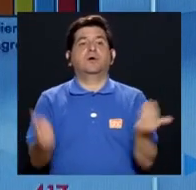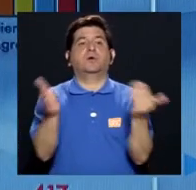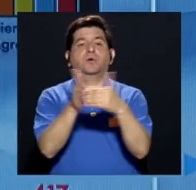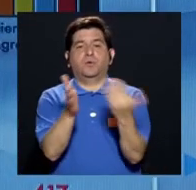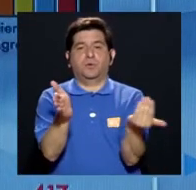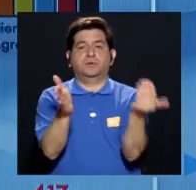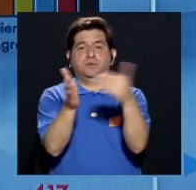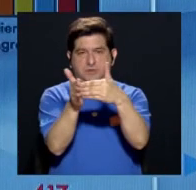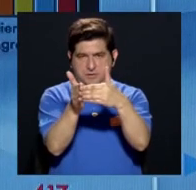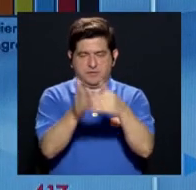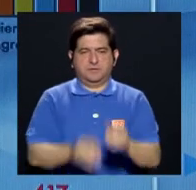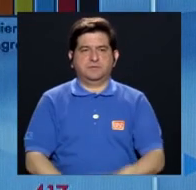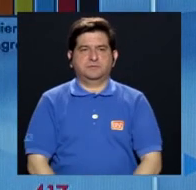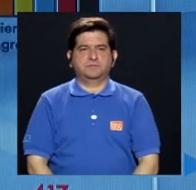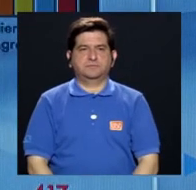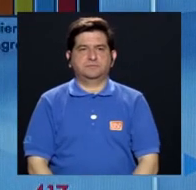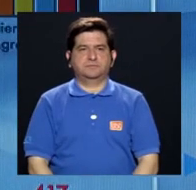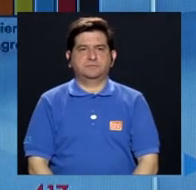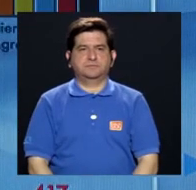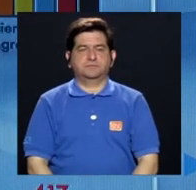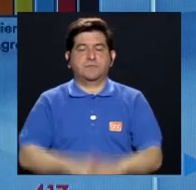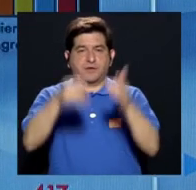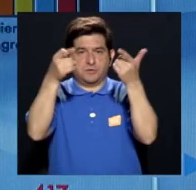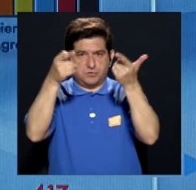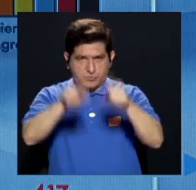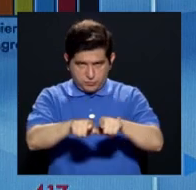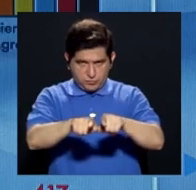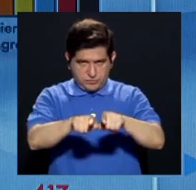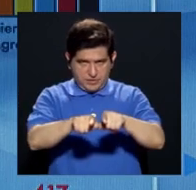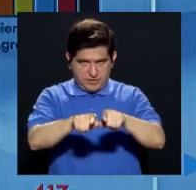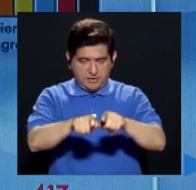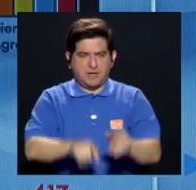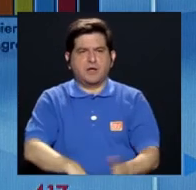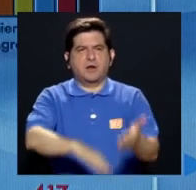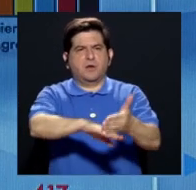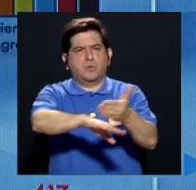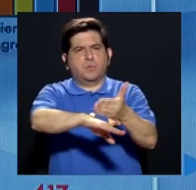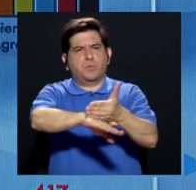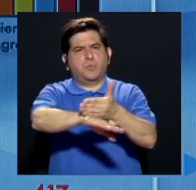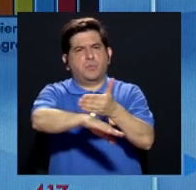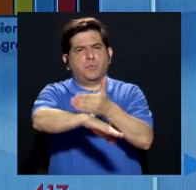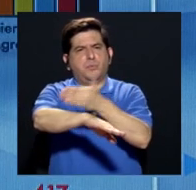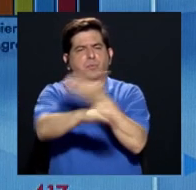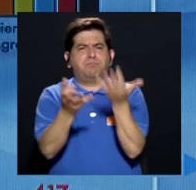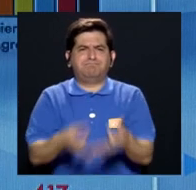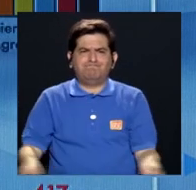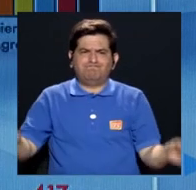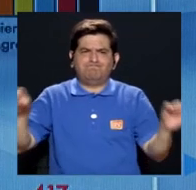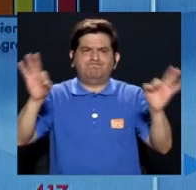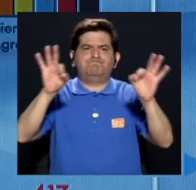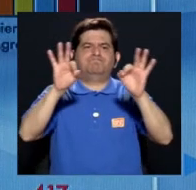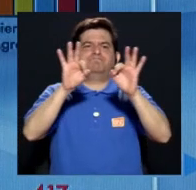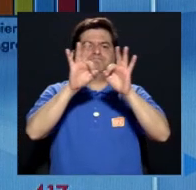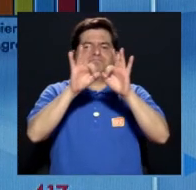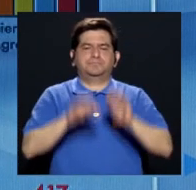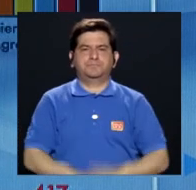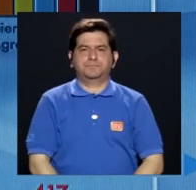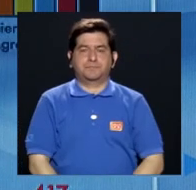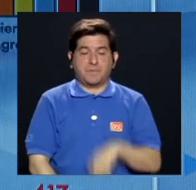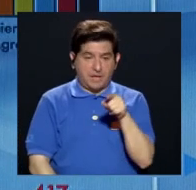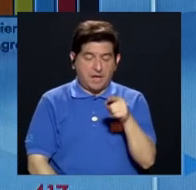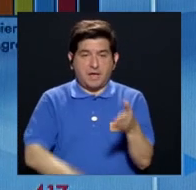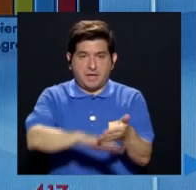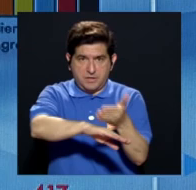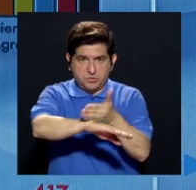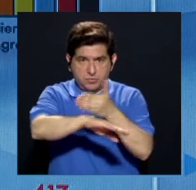nuevamente se ha dado un crecimiento importante y es un